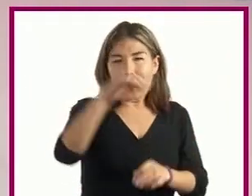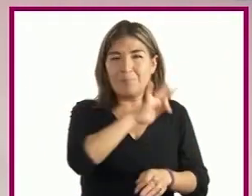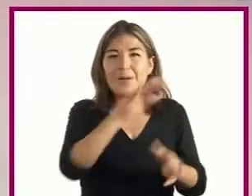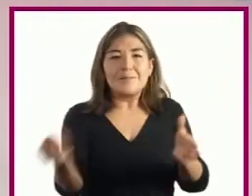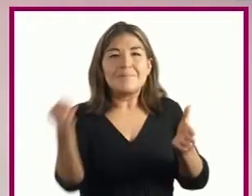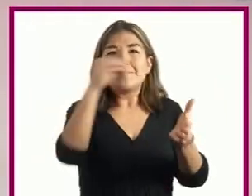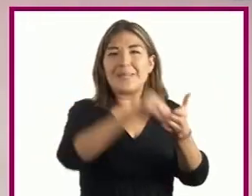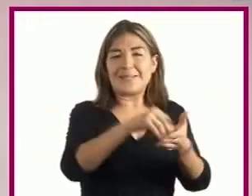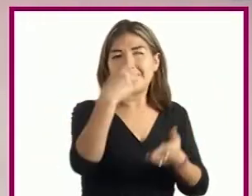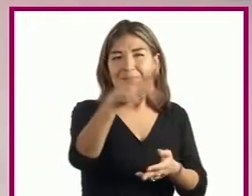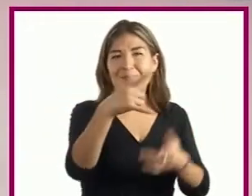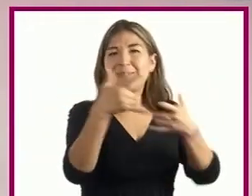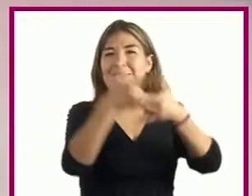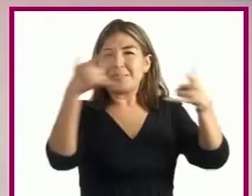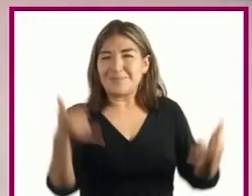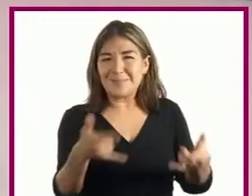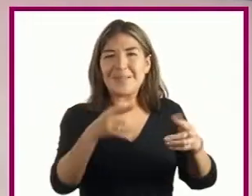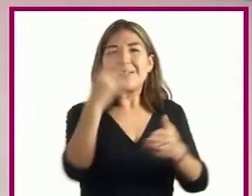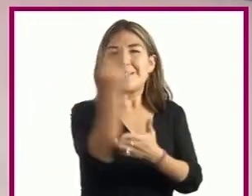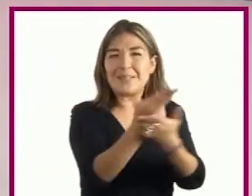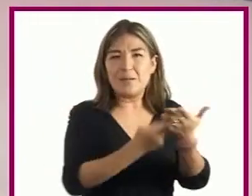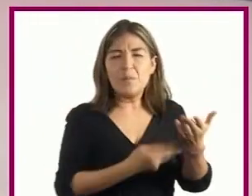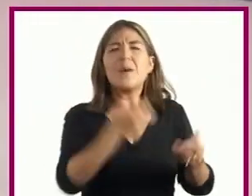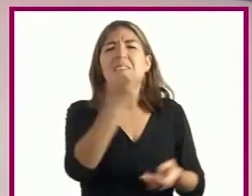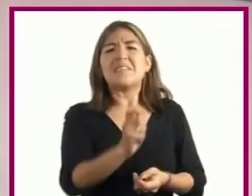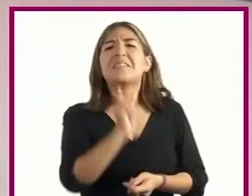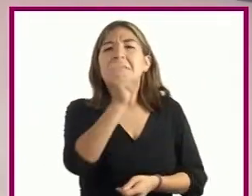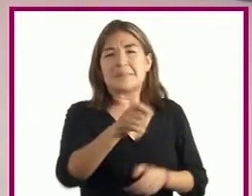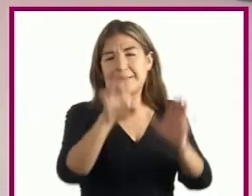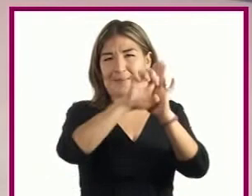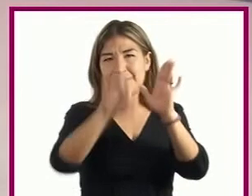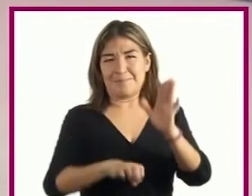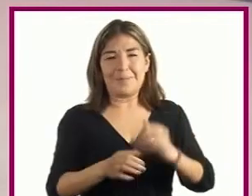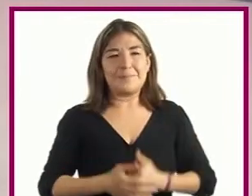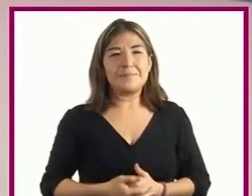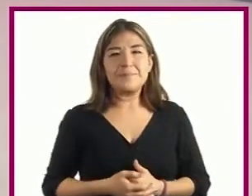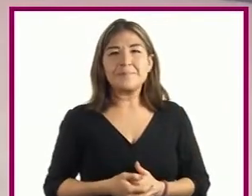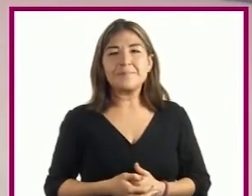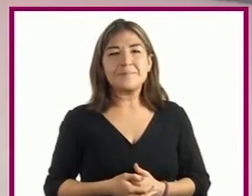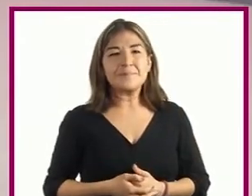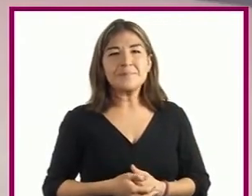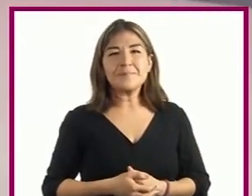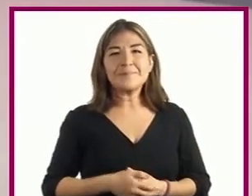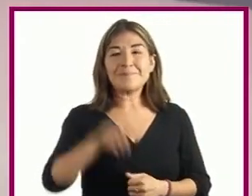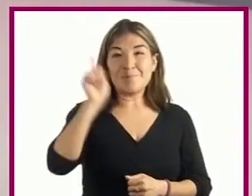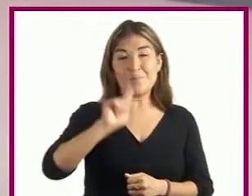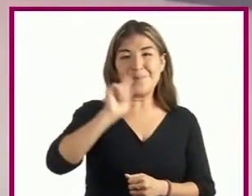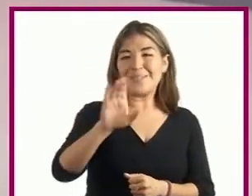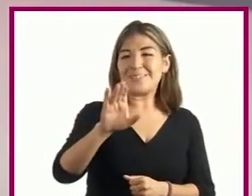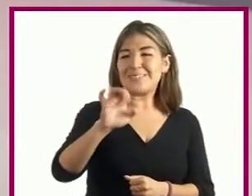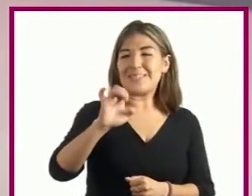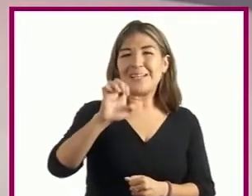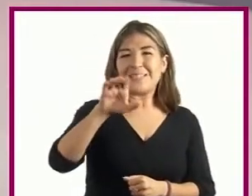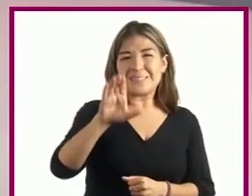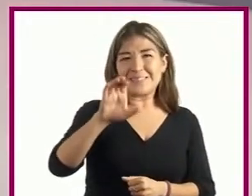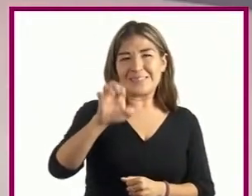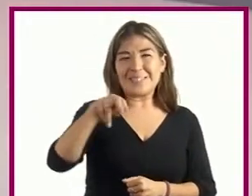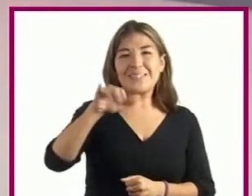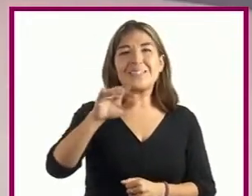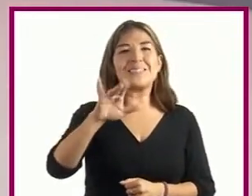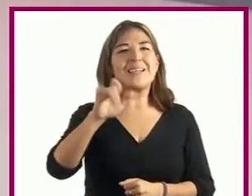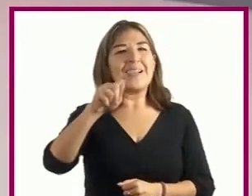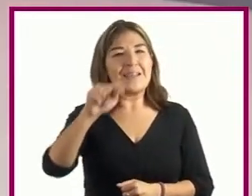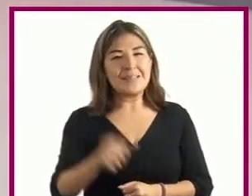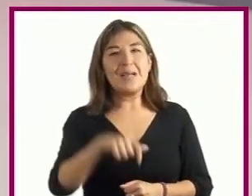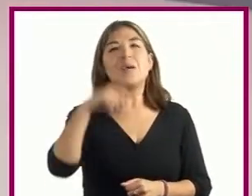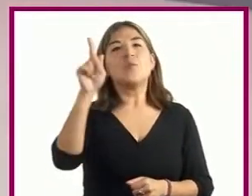a nuestras historietas. Eso quiere decir que, por ejemplo, en el caso de La Cenicienta, Blancanieves y